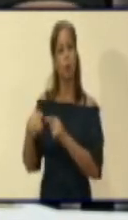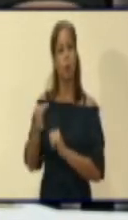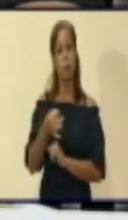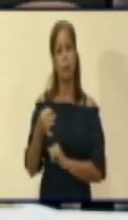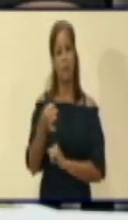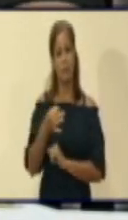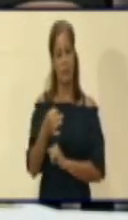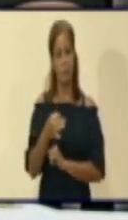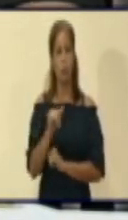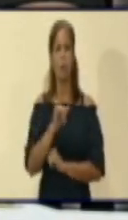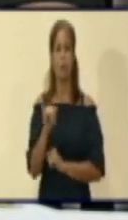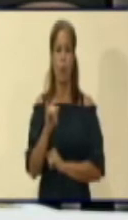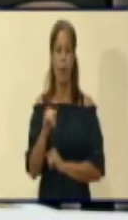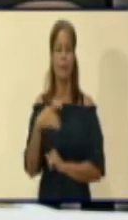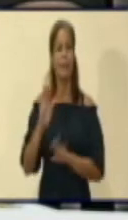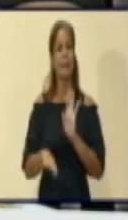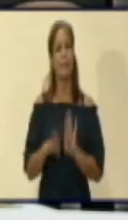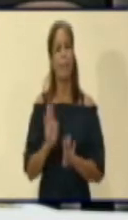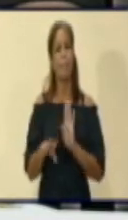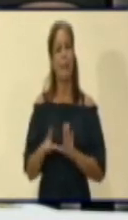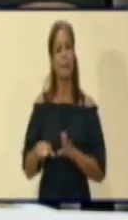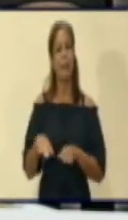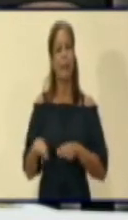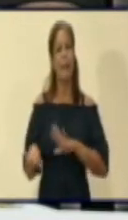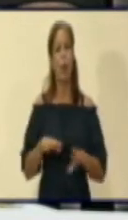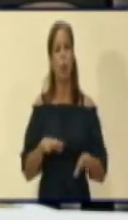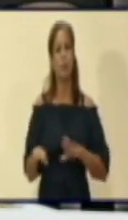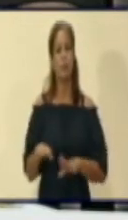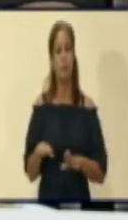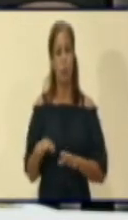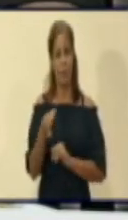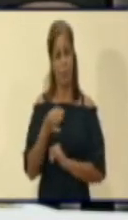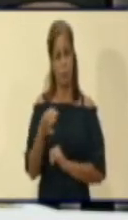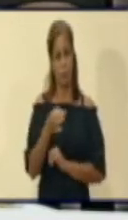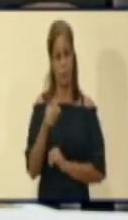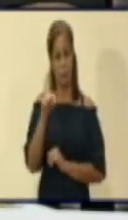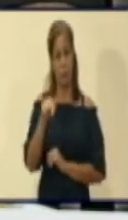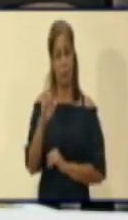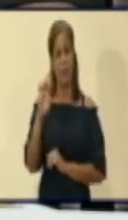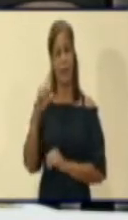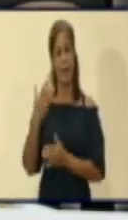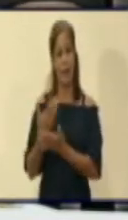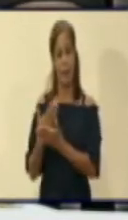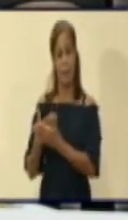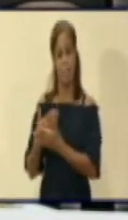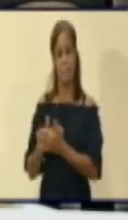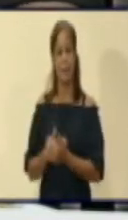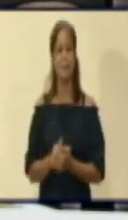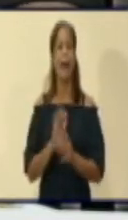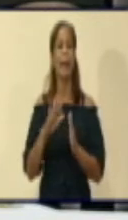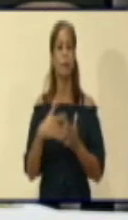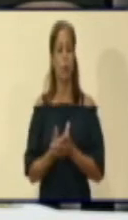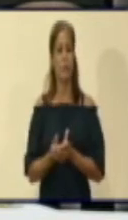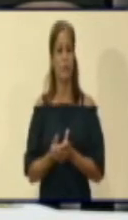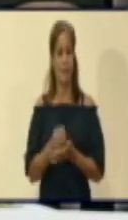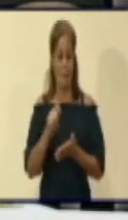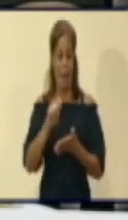puntos según las condiciones de las empresas previo acuerdo con el gobierno en cada territorio en la bodega